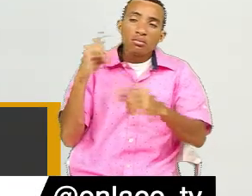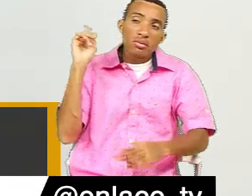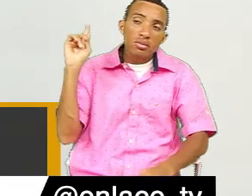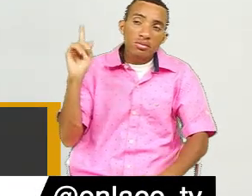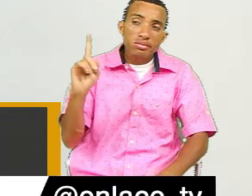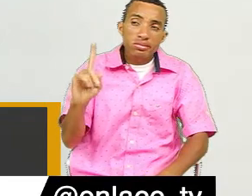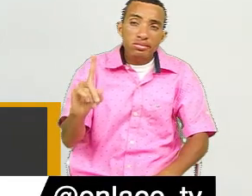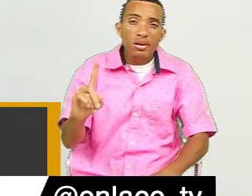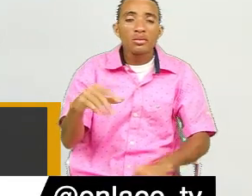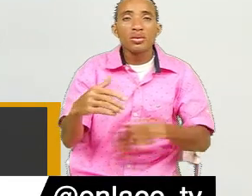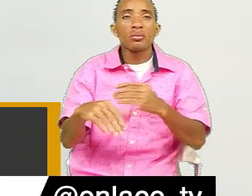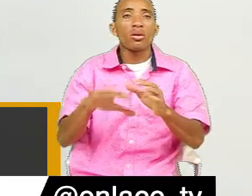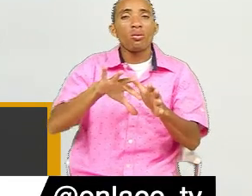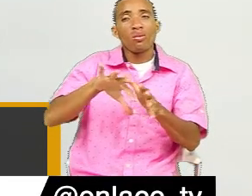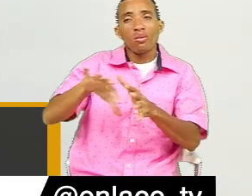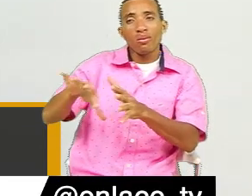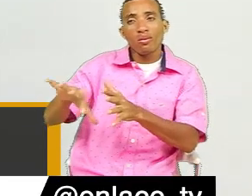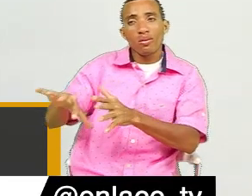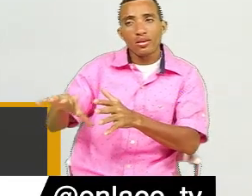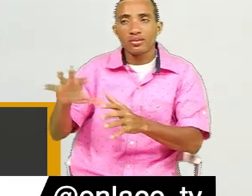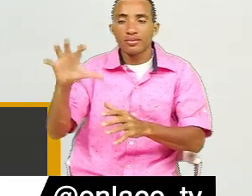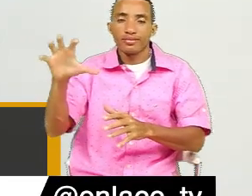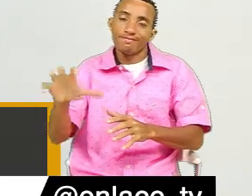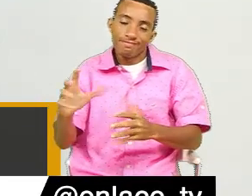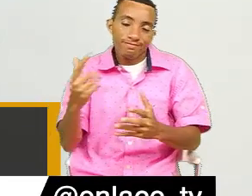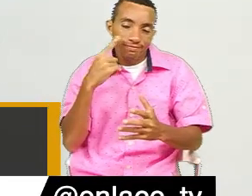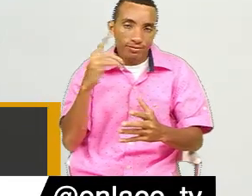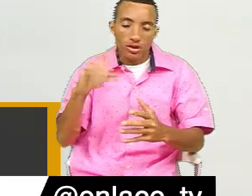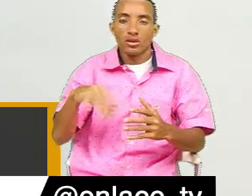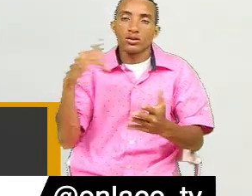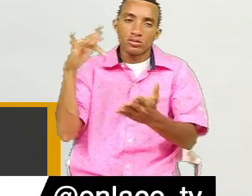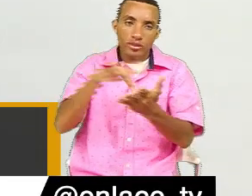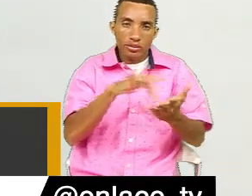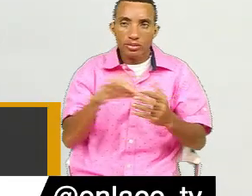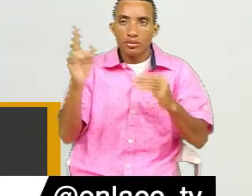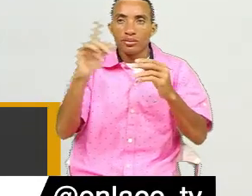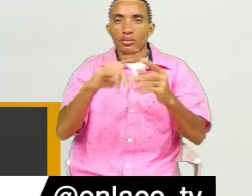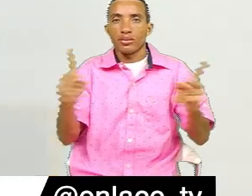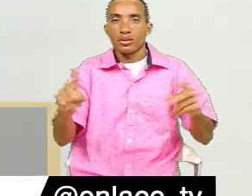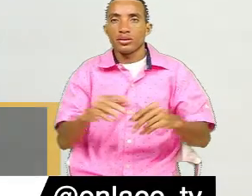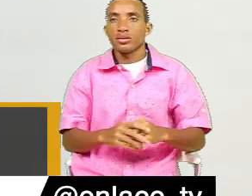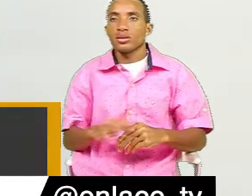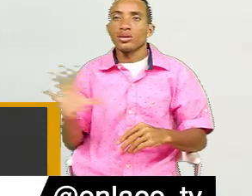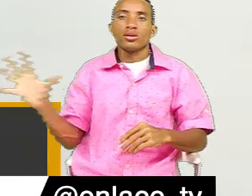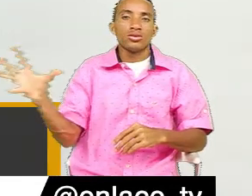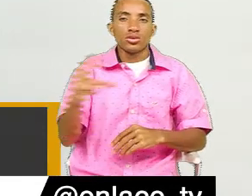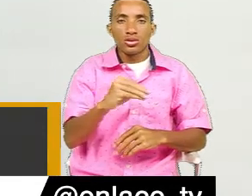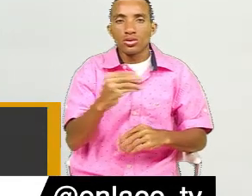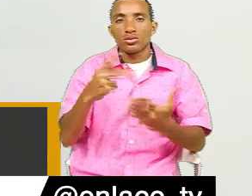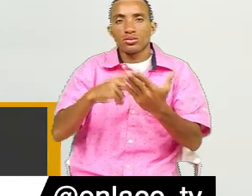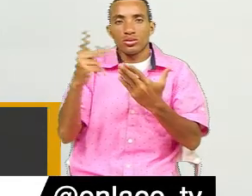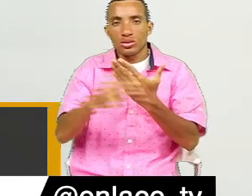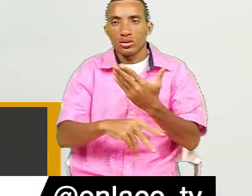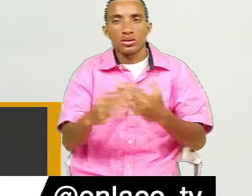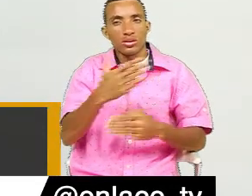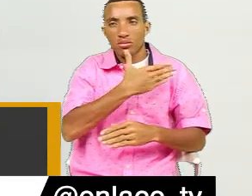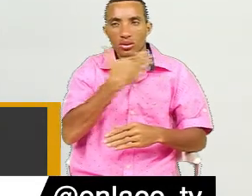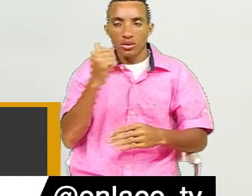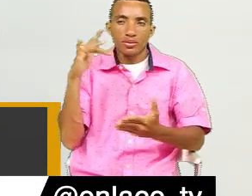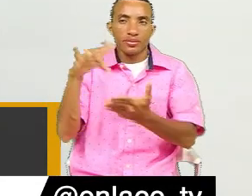obras. Hemos estado como muy apáticos a eso y queremos que la gente se meta de lleno, en todas las obras que se puedan hacer mucho mejor, que